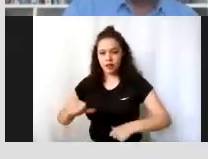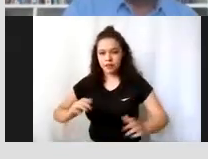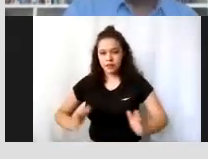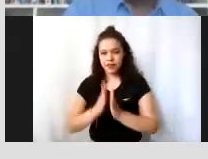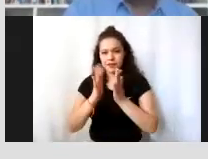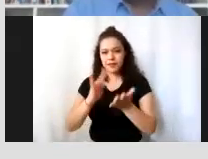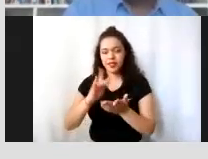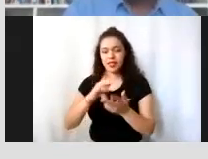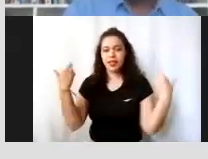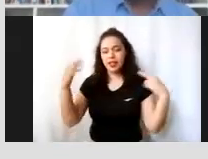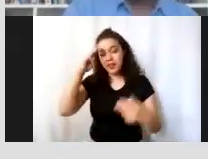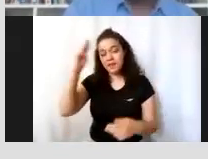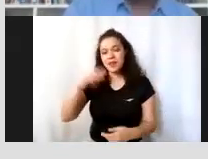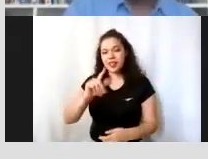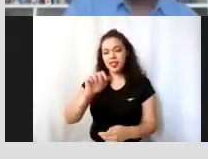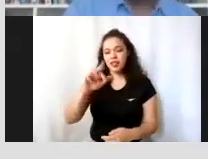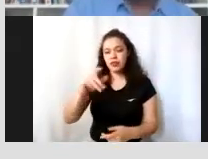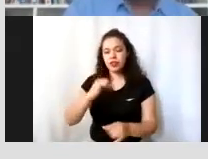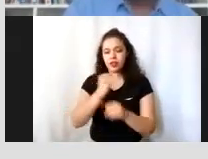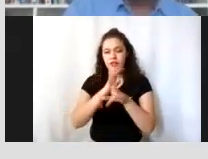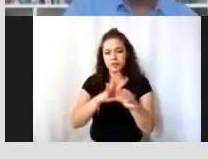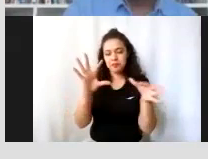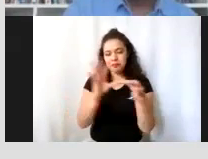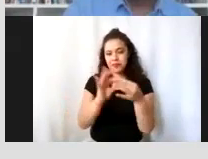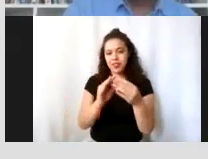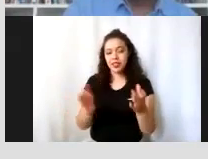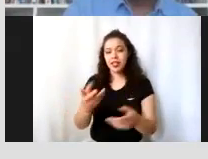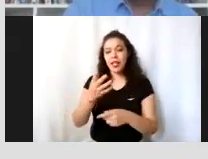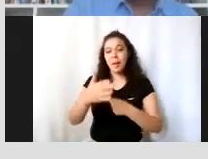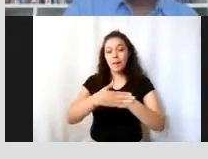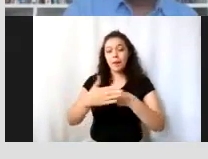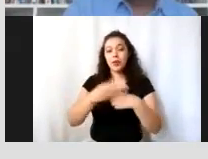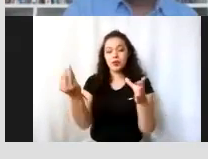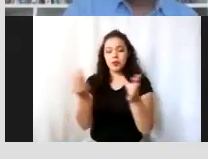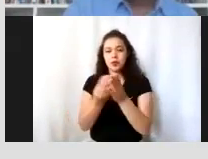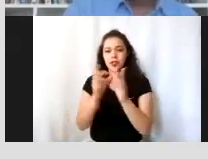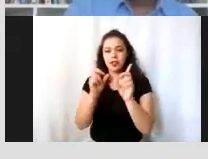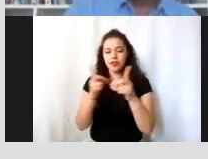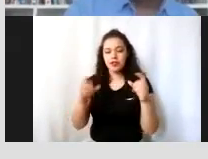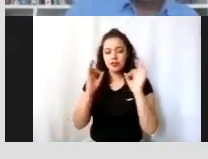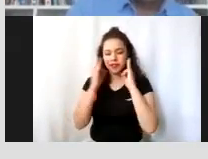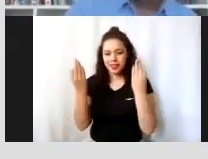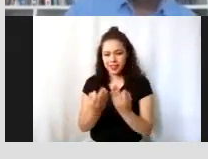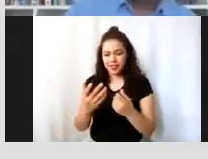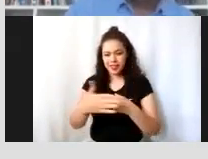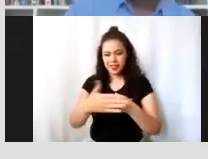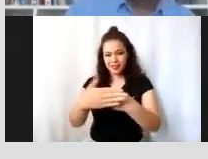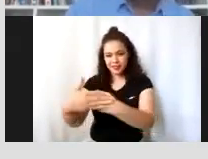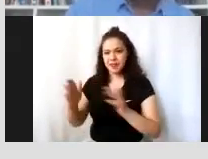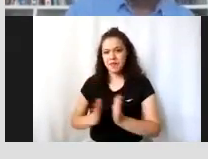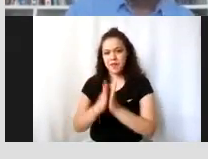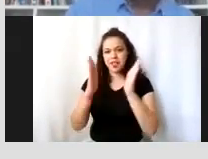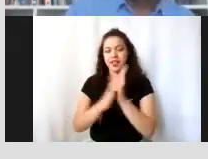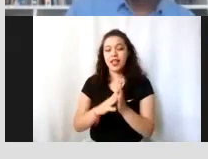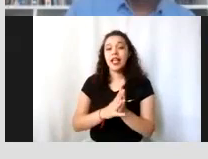Arturo por compartirnos la información. Los invitamos a participar en las siguientes sesiones de formación y desarrollo y no olviden contestar el cuestionario